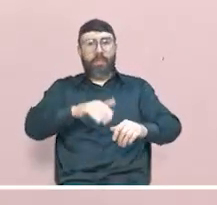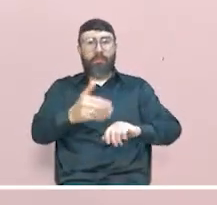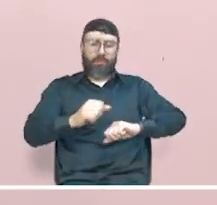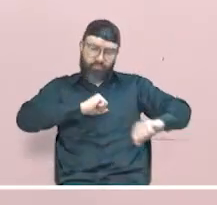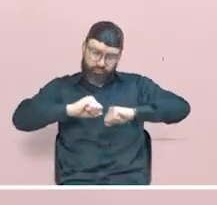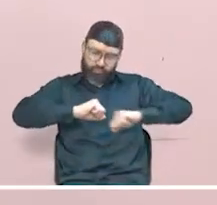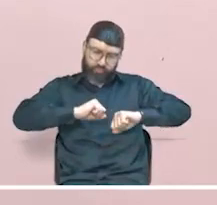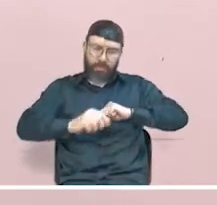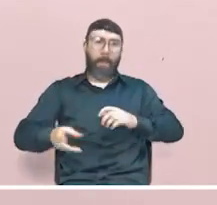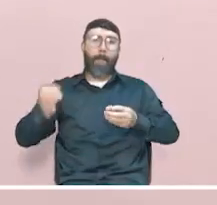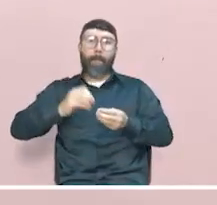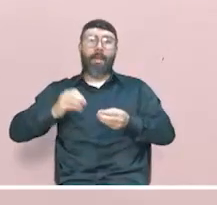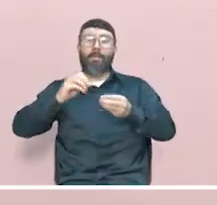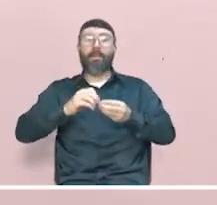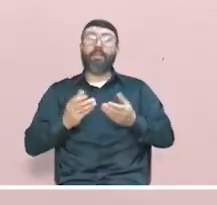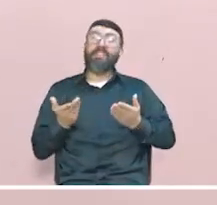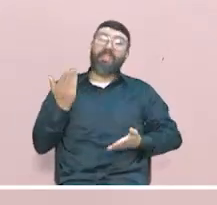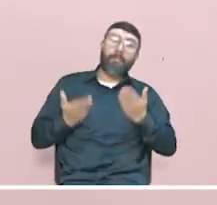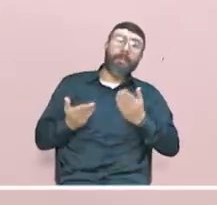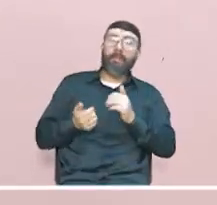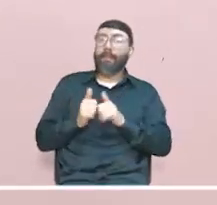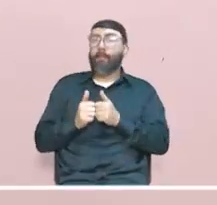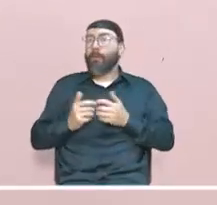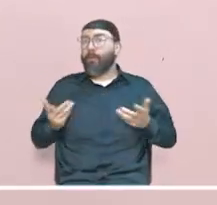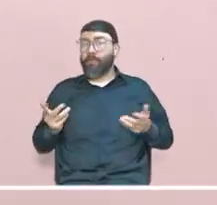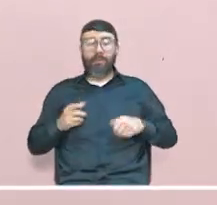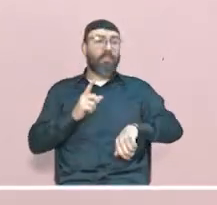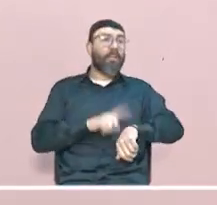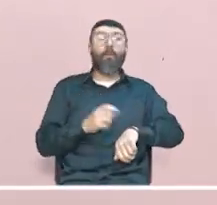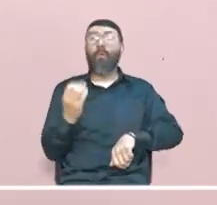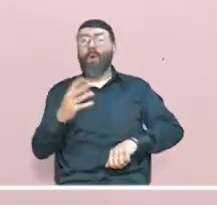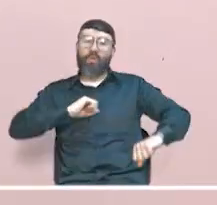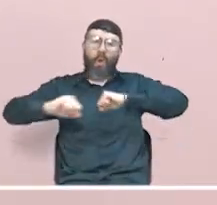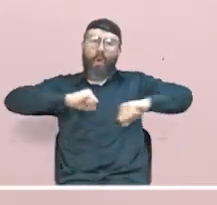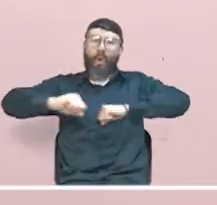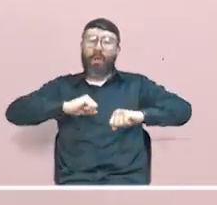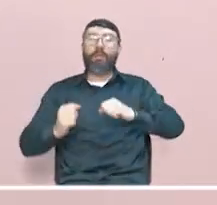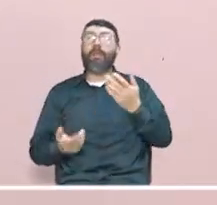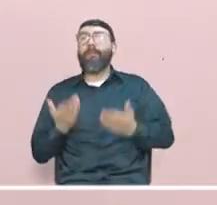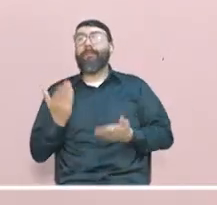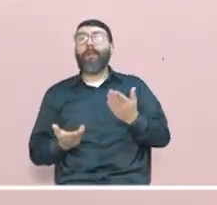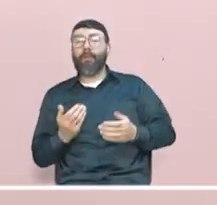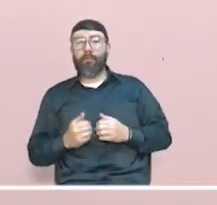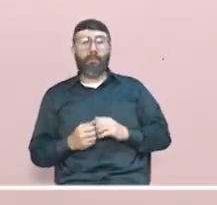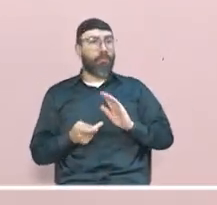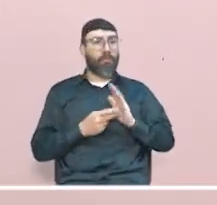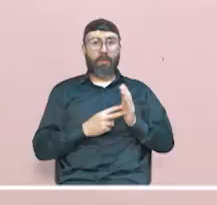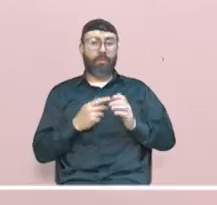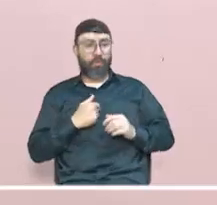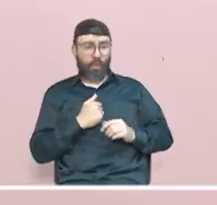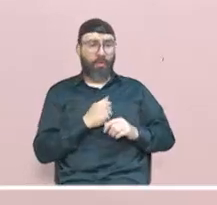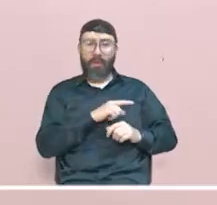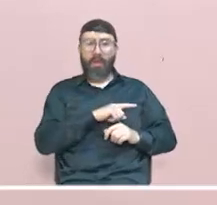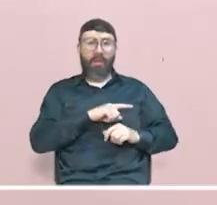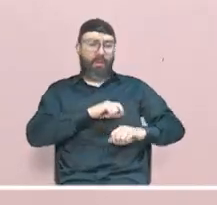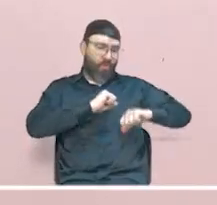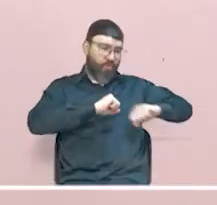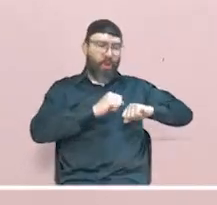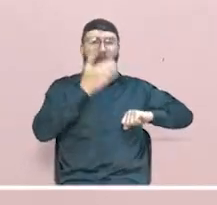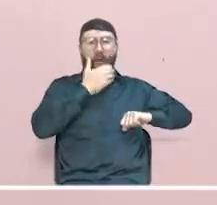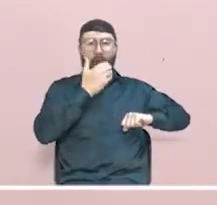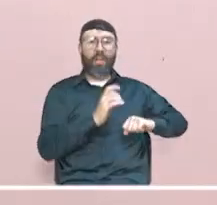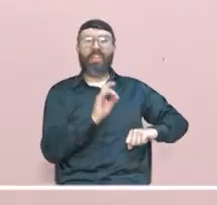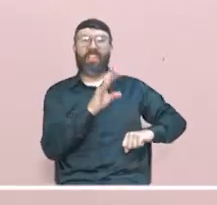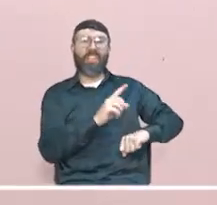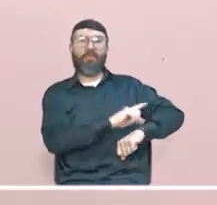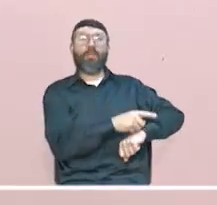que va a variar dependiendo pues del tipo de duración de la actividad física. O sea, no es que yo vaya a demorarme calentando 15